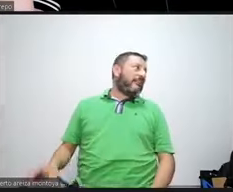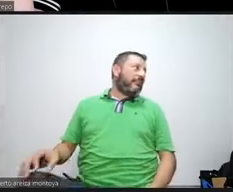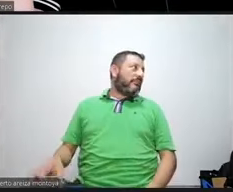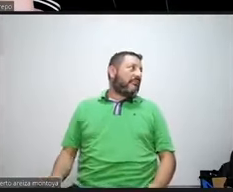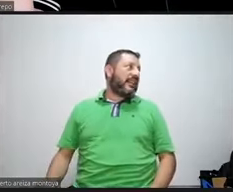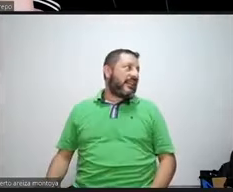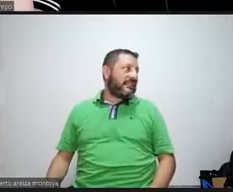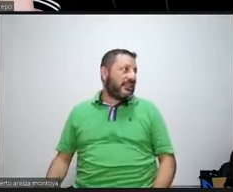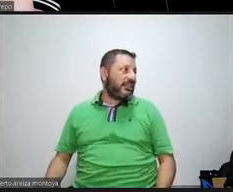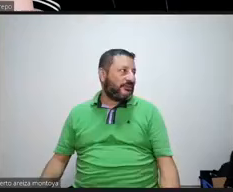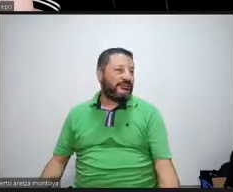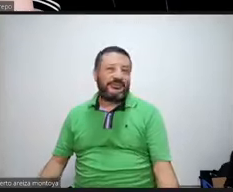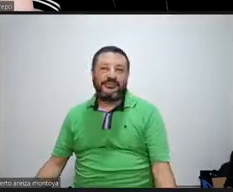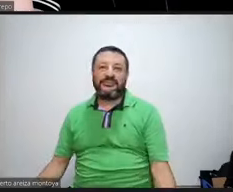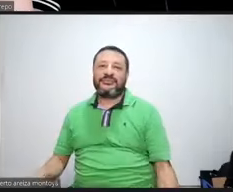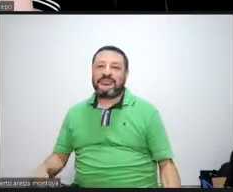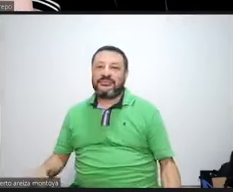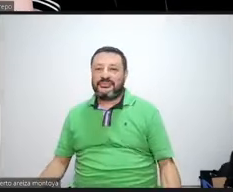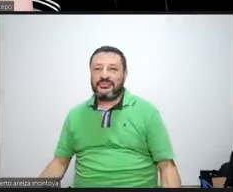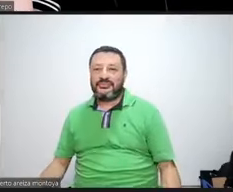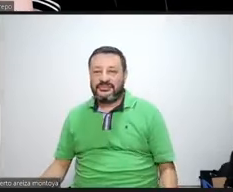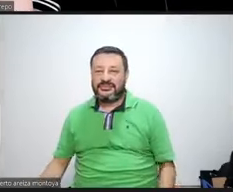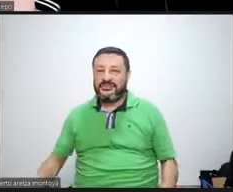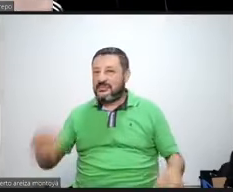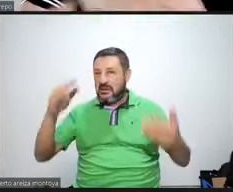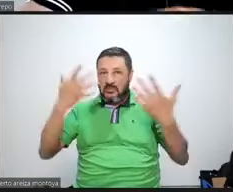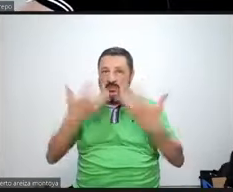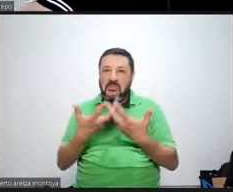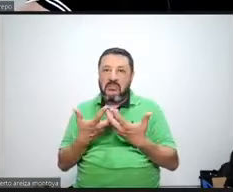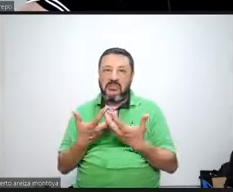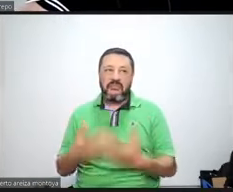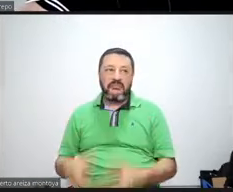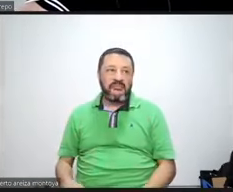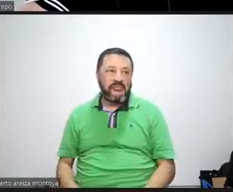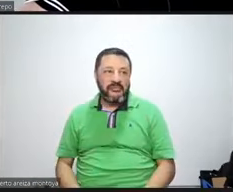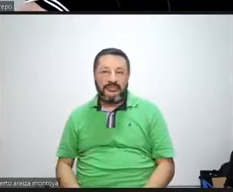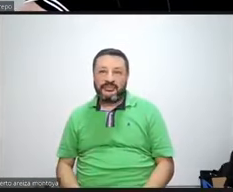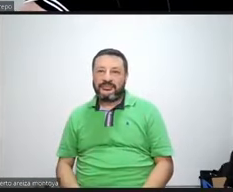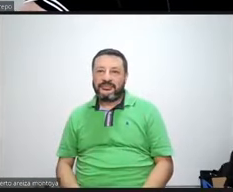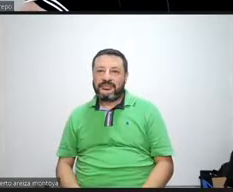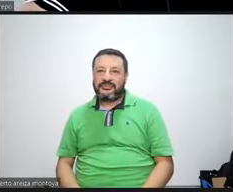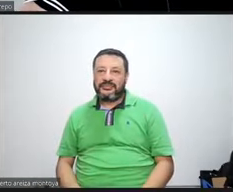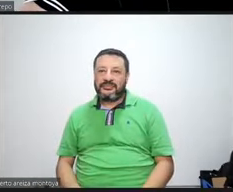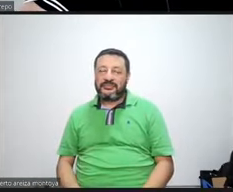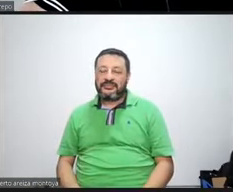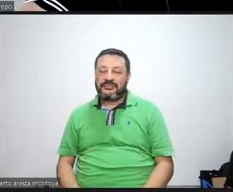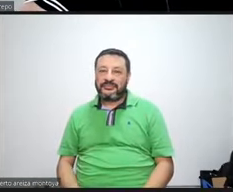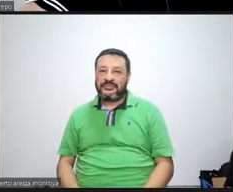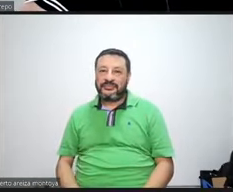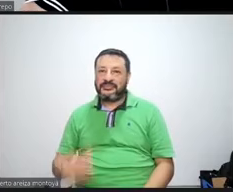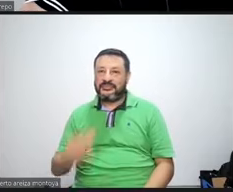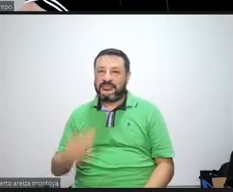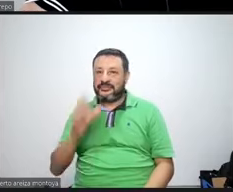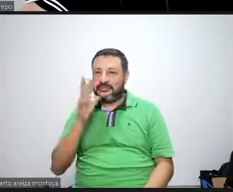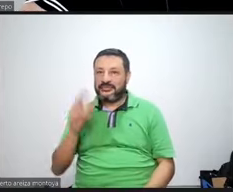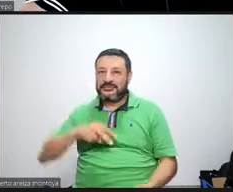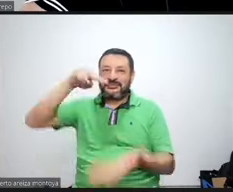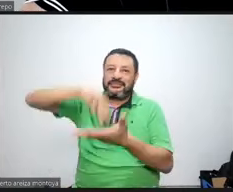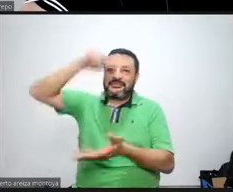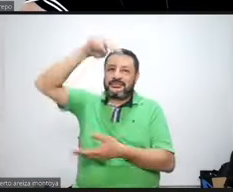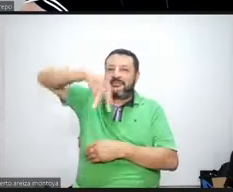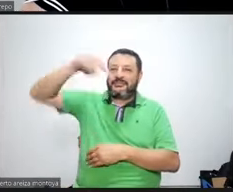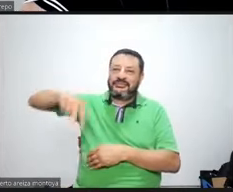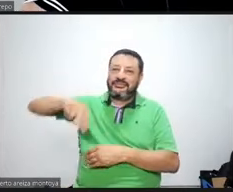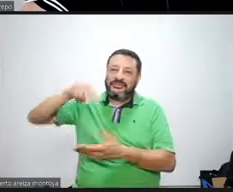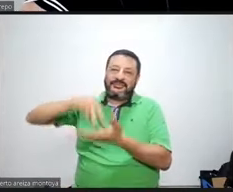no, yo no sabía nada. De hecho, yo en mi casa esto brincaba, saltaba de cama en cama.